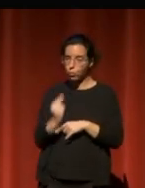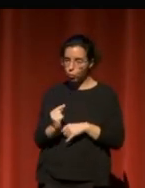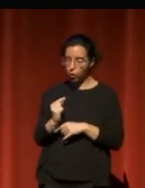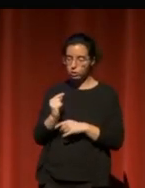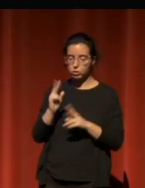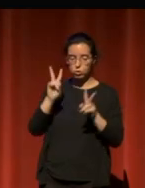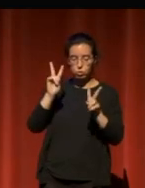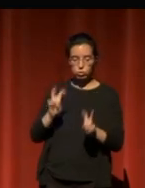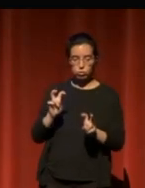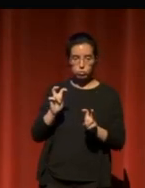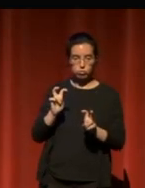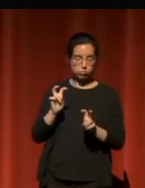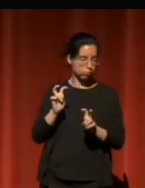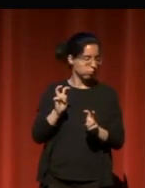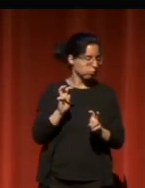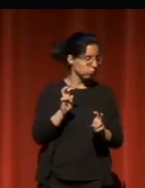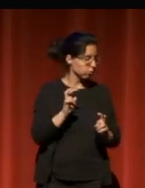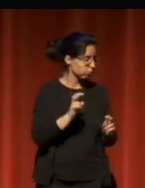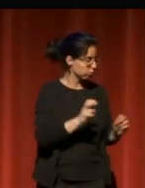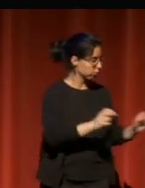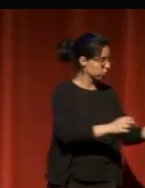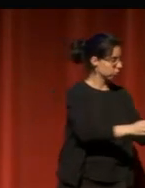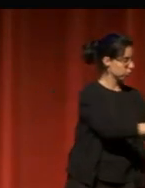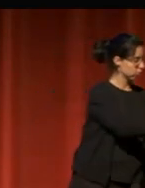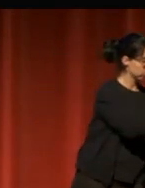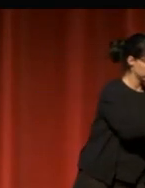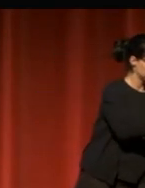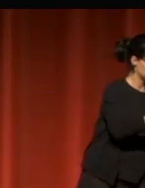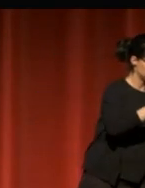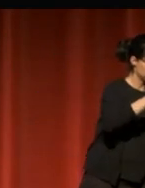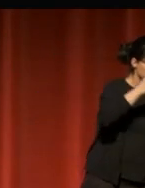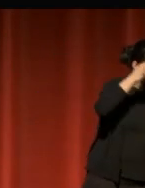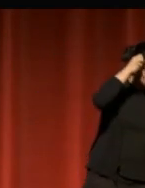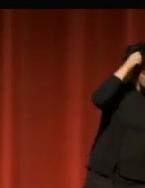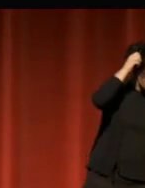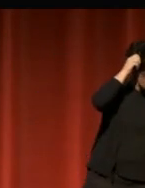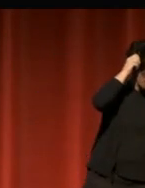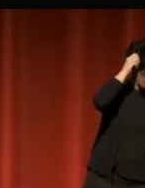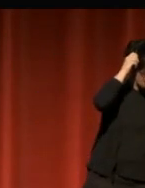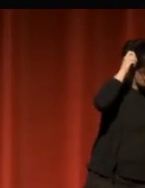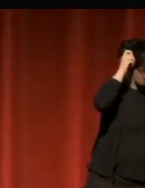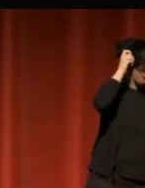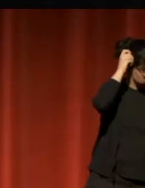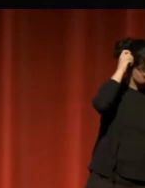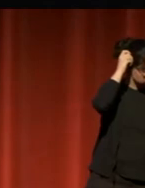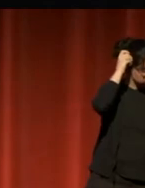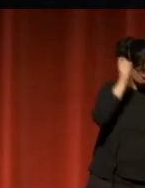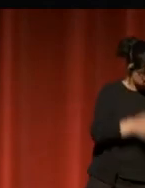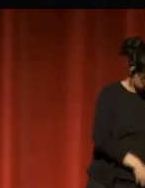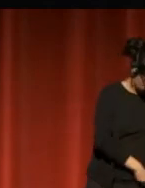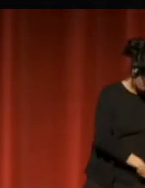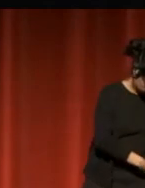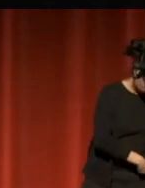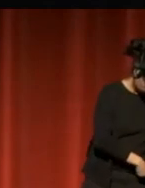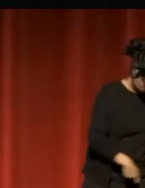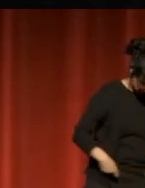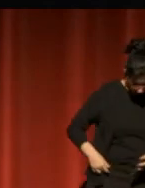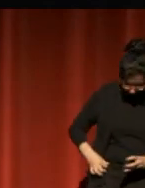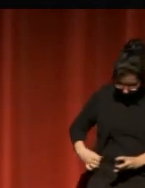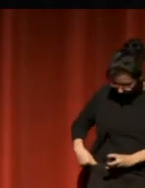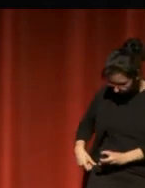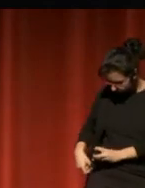Una biblioteca es una cosa muy sencilla, o al menos yo me la enmarco en cuatro aspectos: un edificio, un